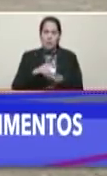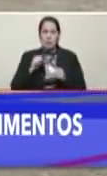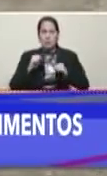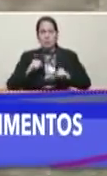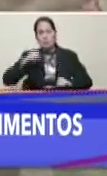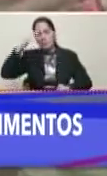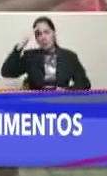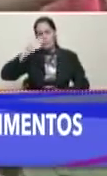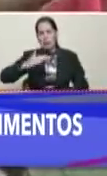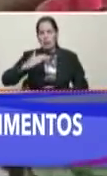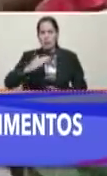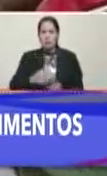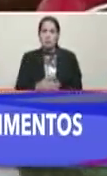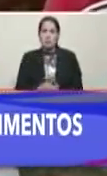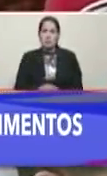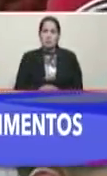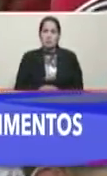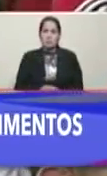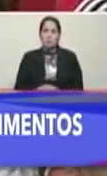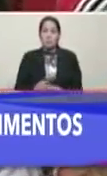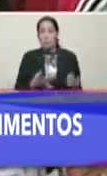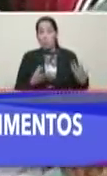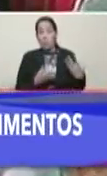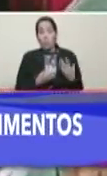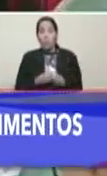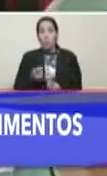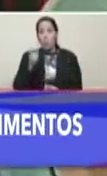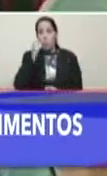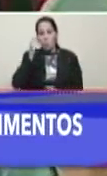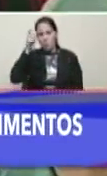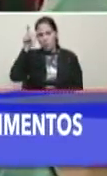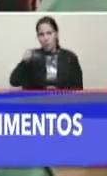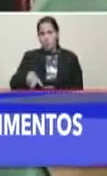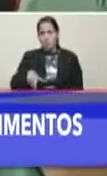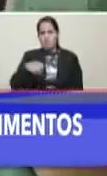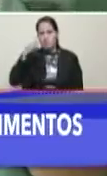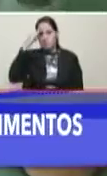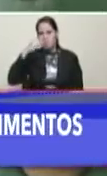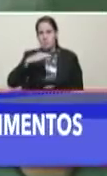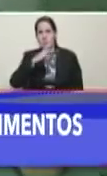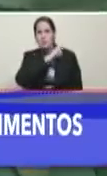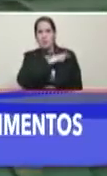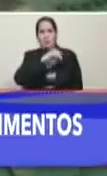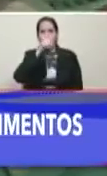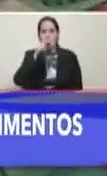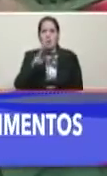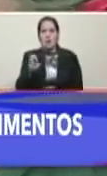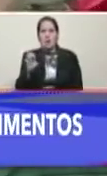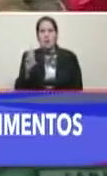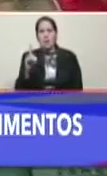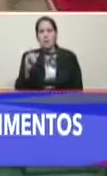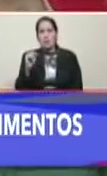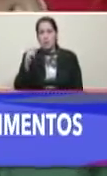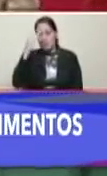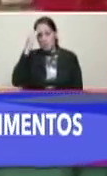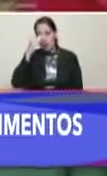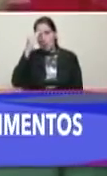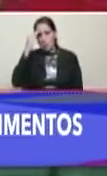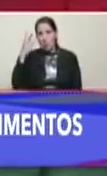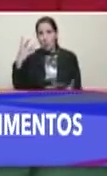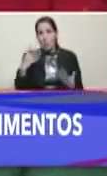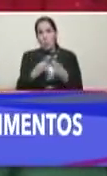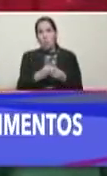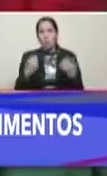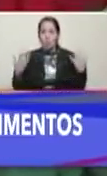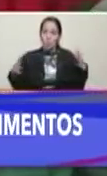armada nacional hoy nos acompaña el mayor general palacio comandante de la red y al cual saludamos irak y enviamos un